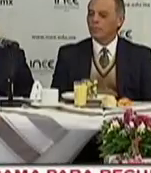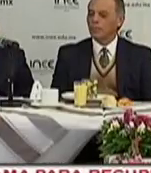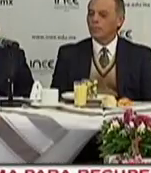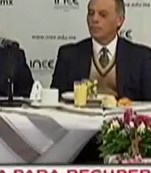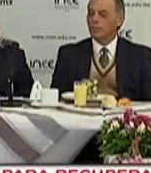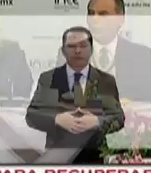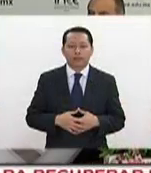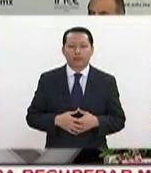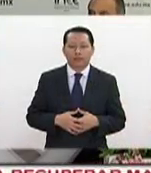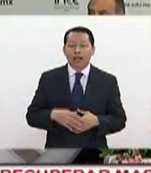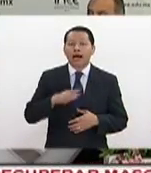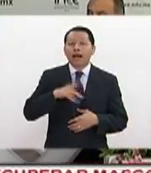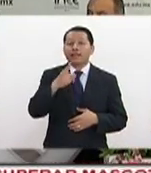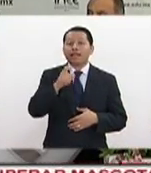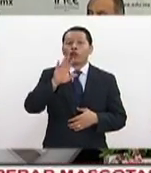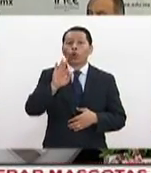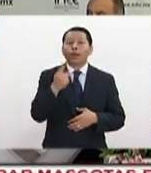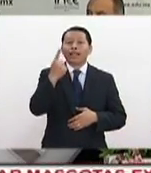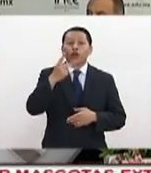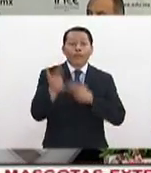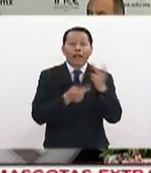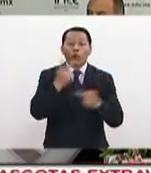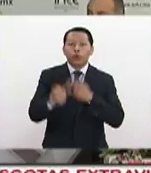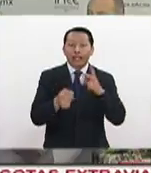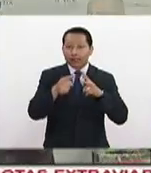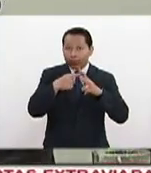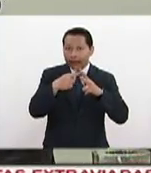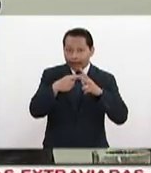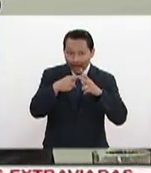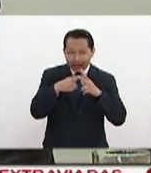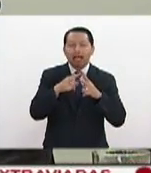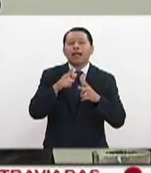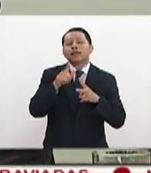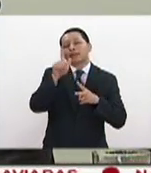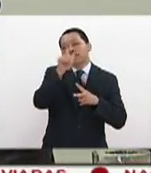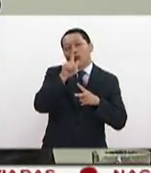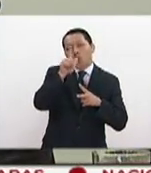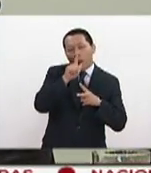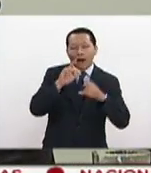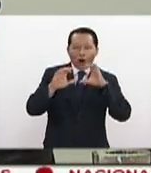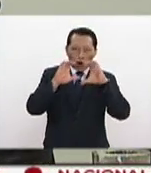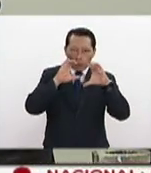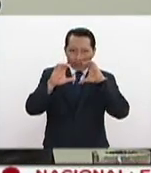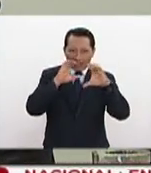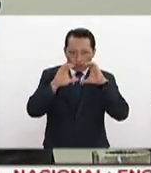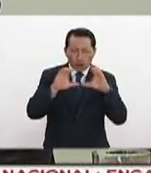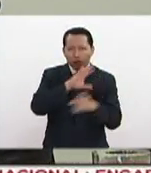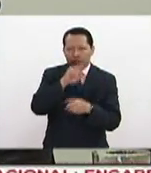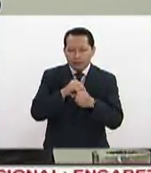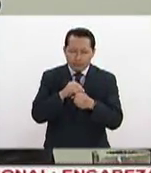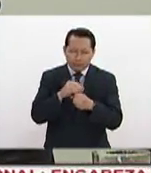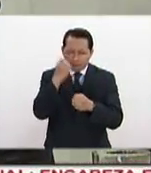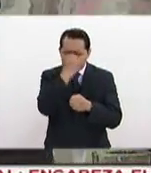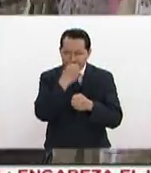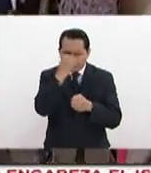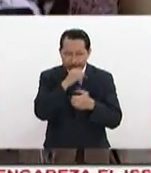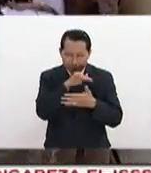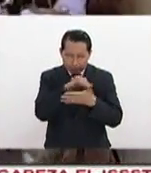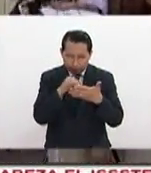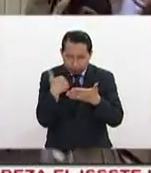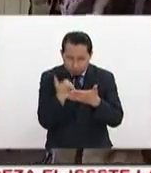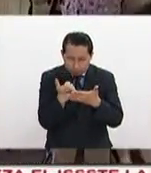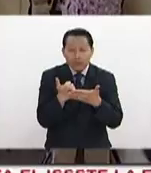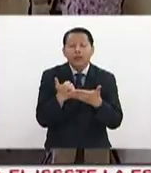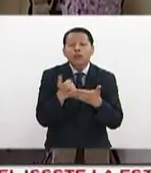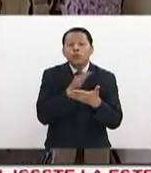La prueba consistió en 141 preguntas de matemáticas, lenguaje y comunicación, en las que se evaluaron comprensión de lectura, desarrollo